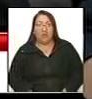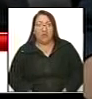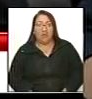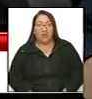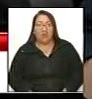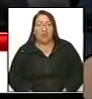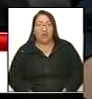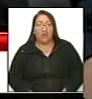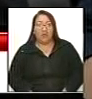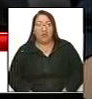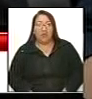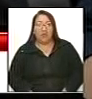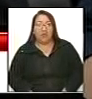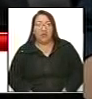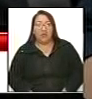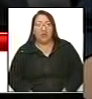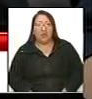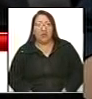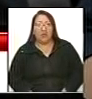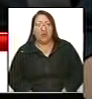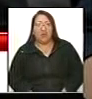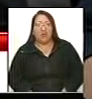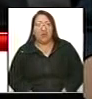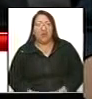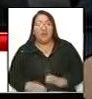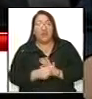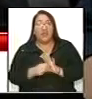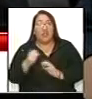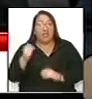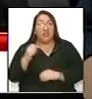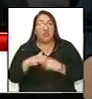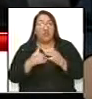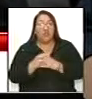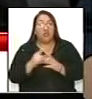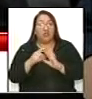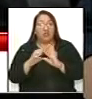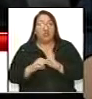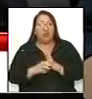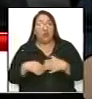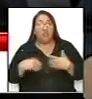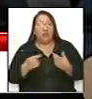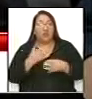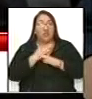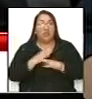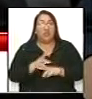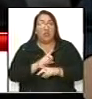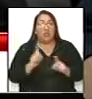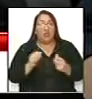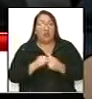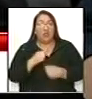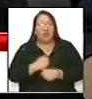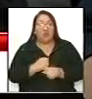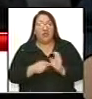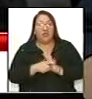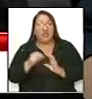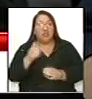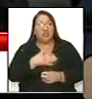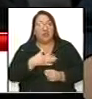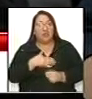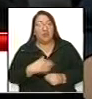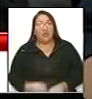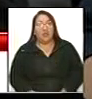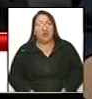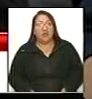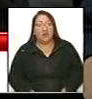propiedad en la Constitución también está garantizado, como está garantizado la libertad de asociación. Entonces, no me pueden restringir el ejercicio del derecho de propiedad.